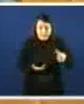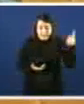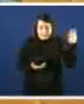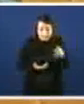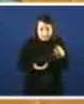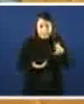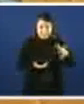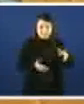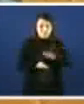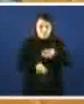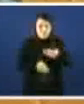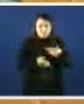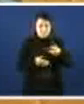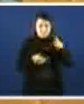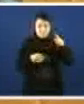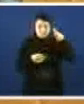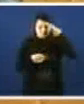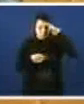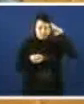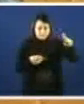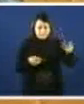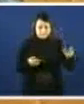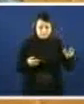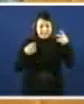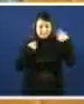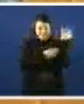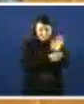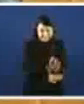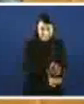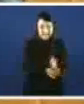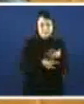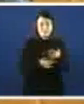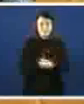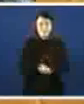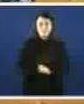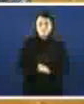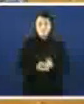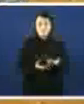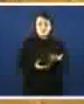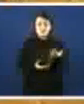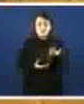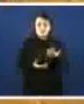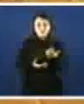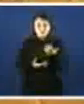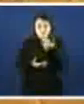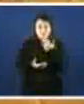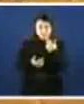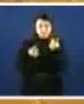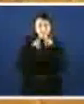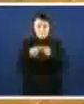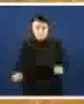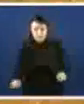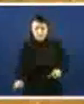súa representación sirva para algo, como distinguimos entre razón e o dogma, como pensamos que